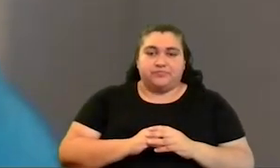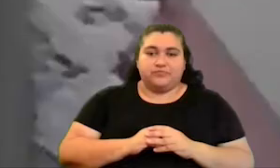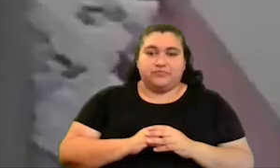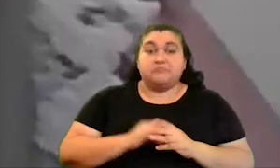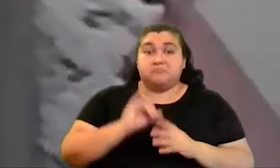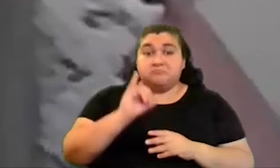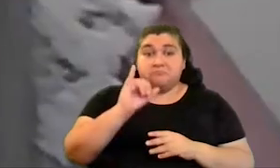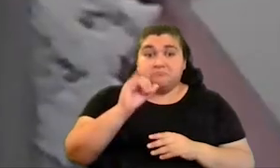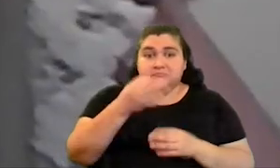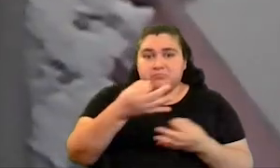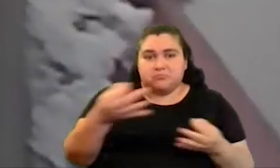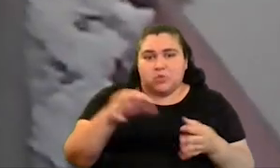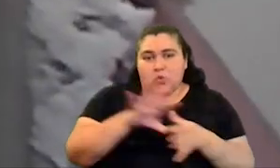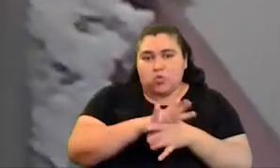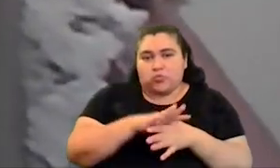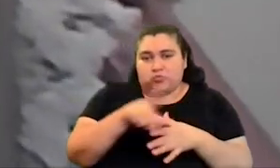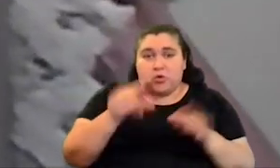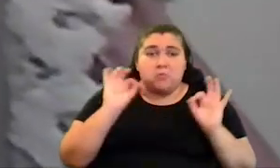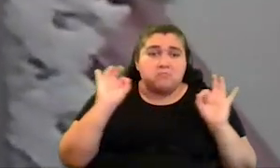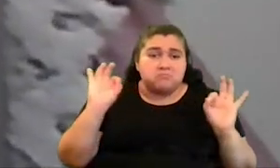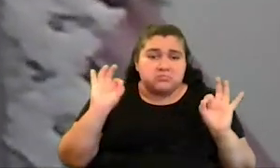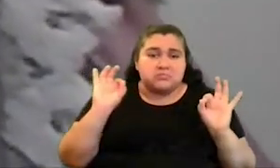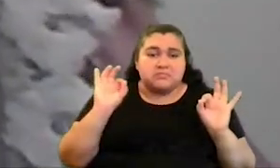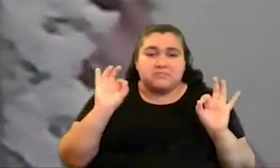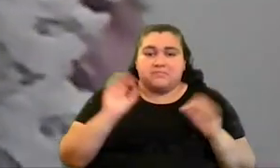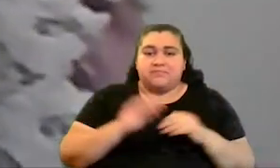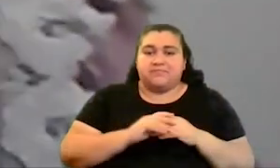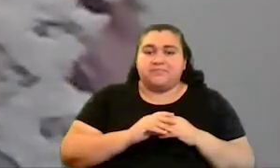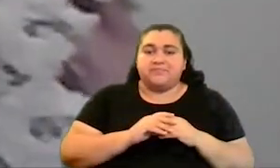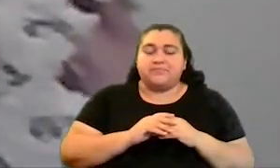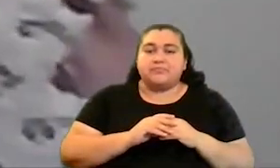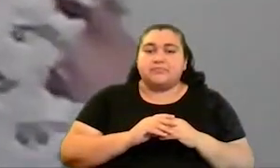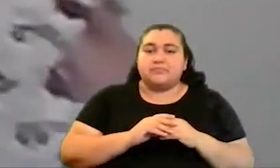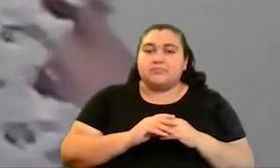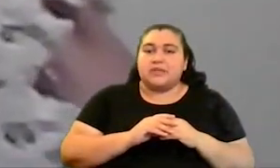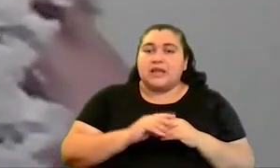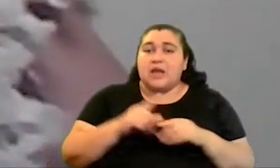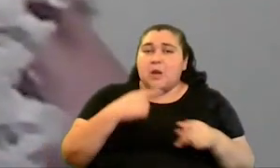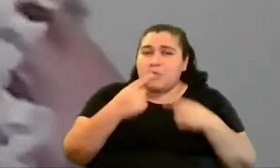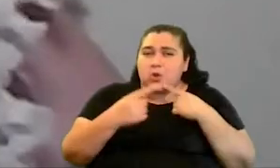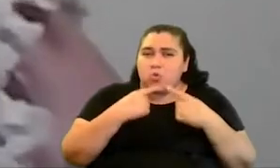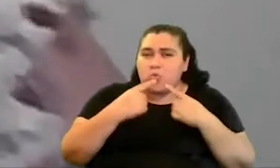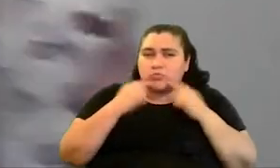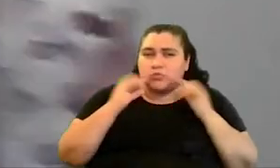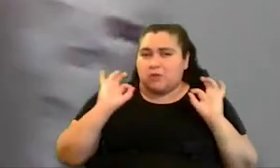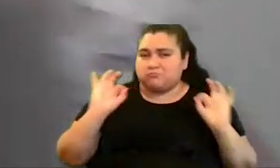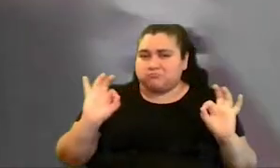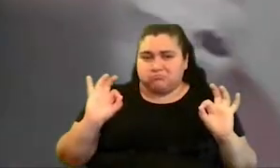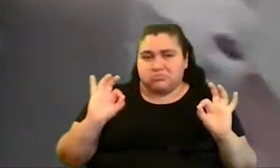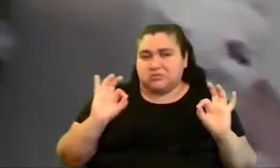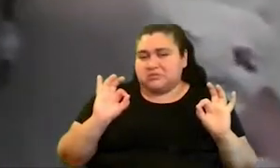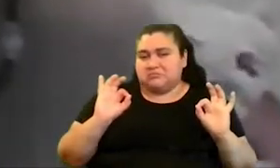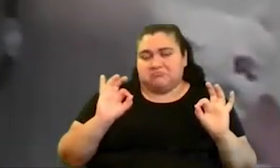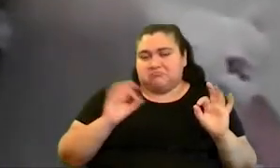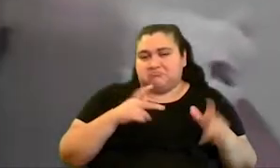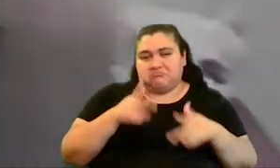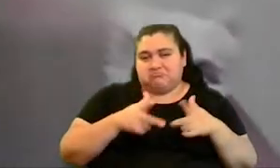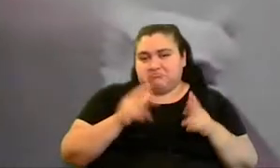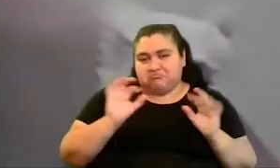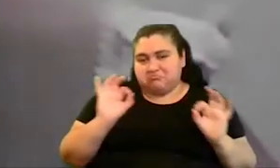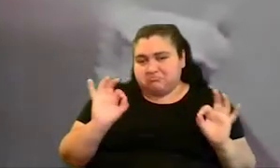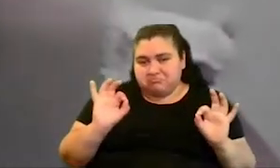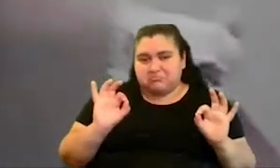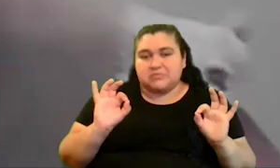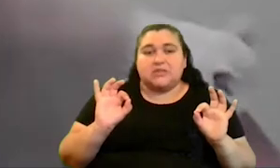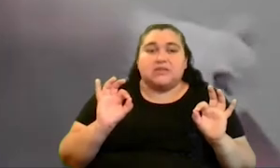Sí, sí, Bueno, creo que es están todas cierto. las Bueno, preguntas. las preguntas son todas estas, así que